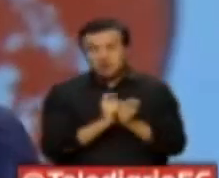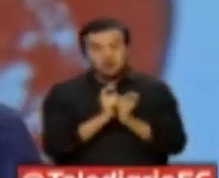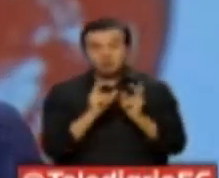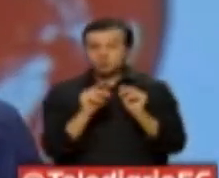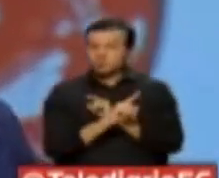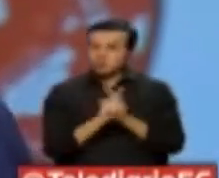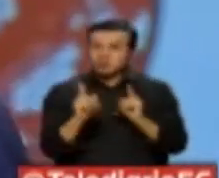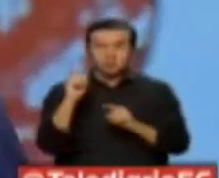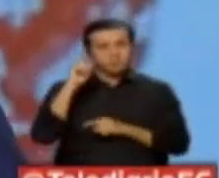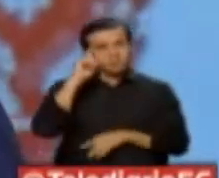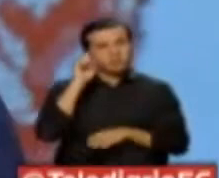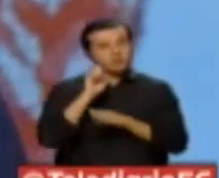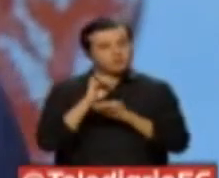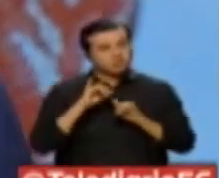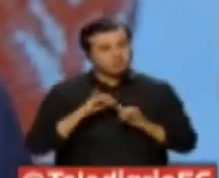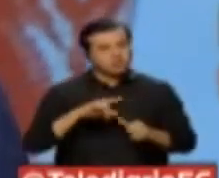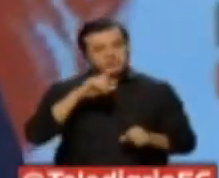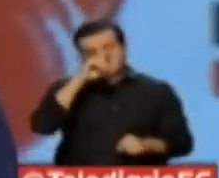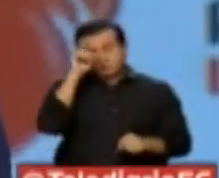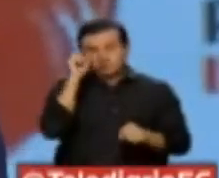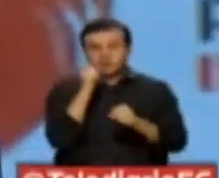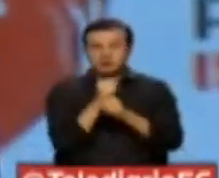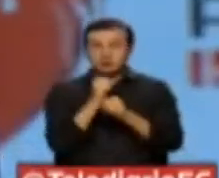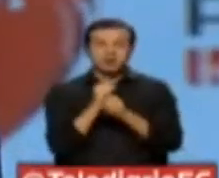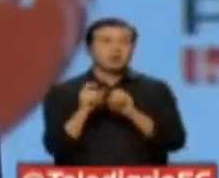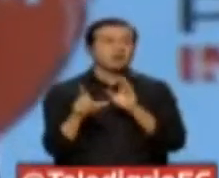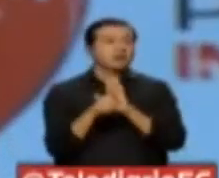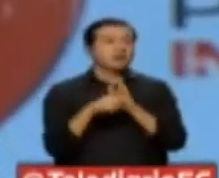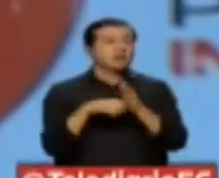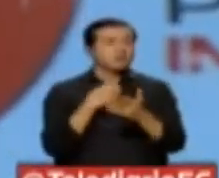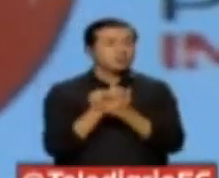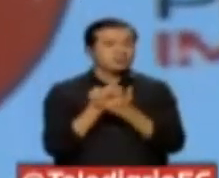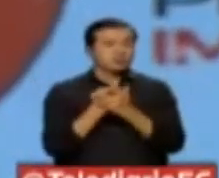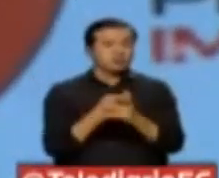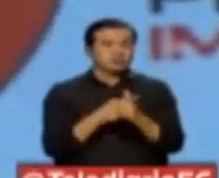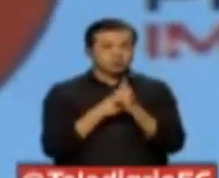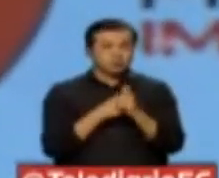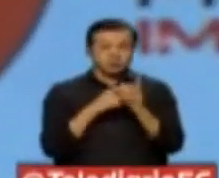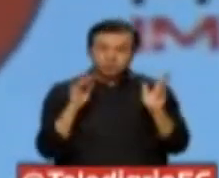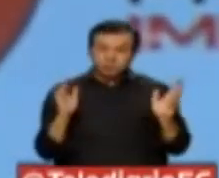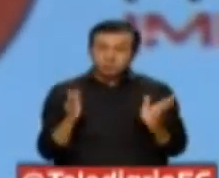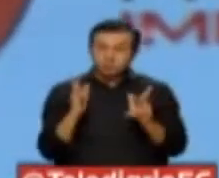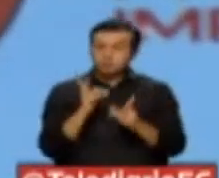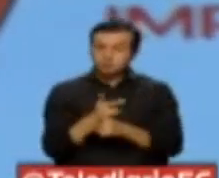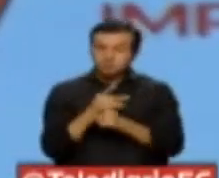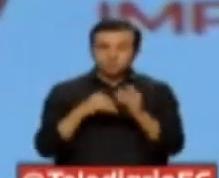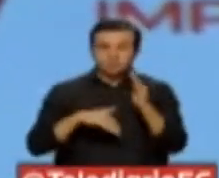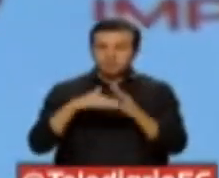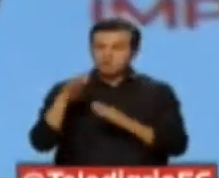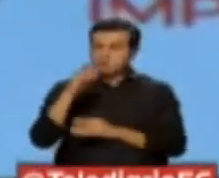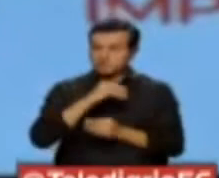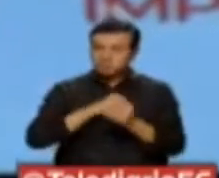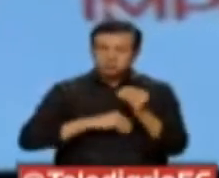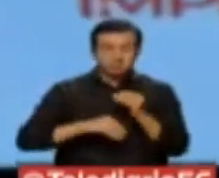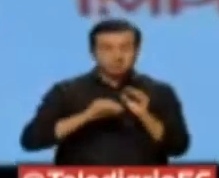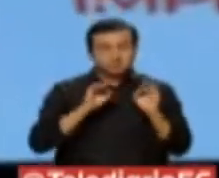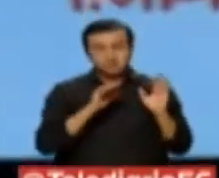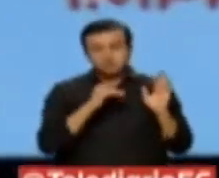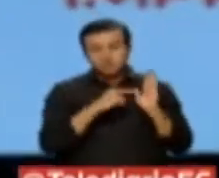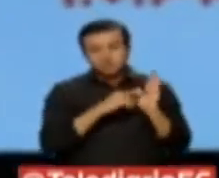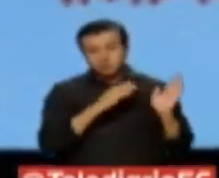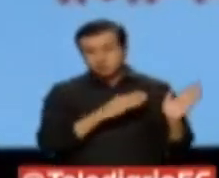estamos trabajando desde el gobierno nacional con la ley de económico urgente por el fomento a la producción por la atracción de inversiones por la estabilidad fiscal